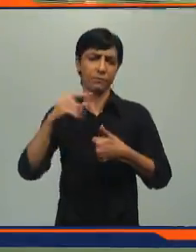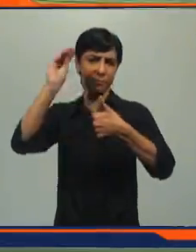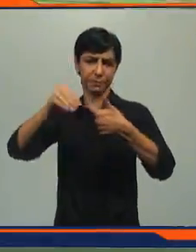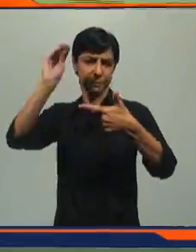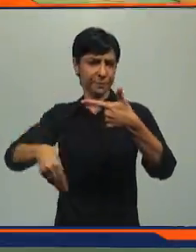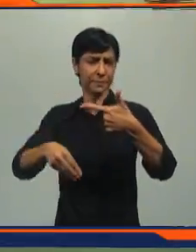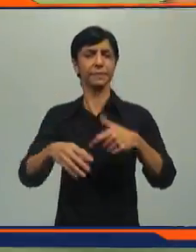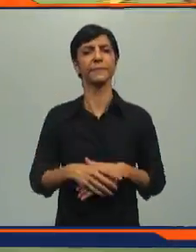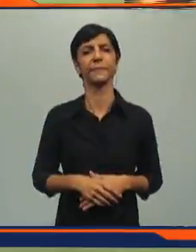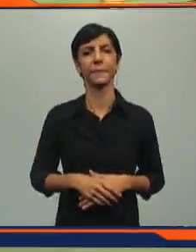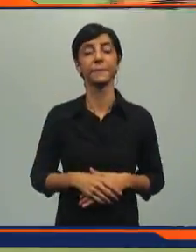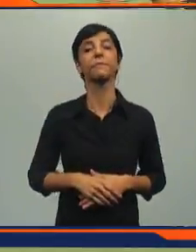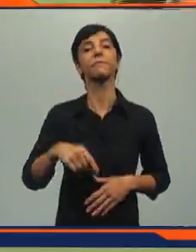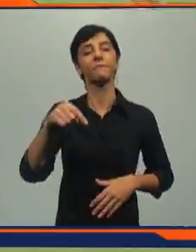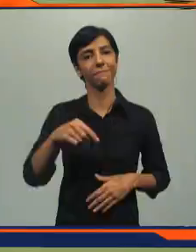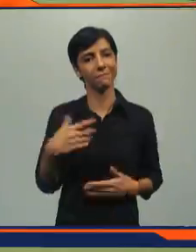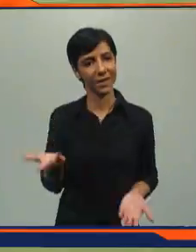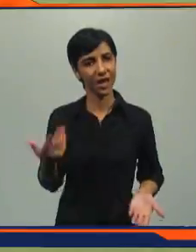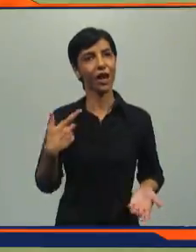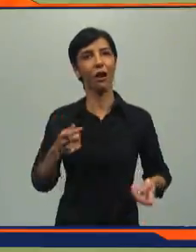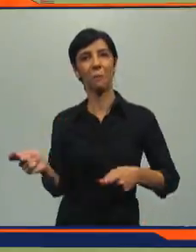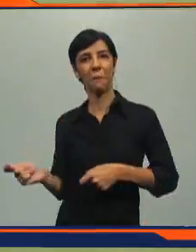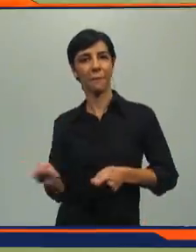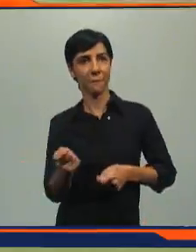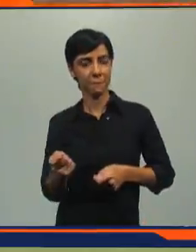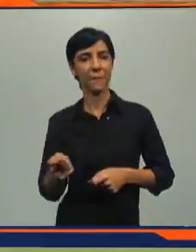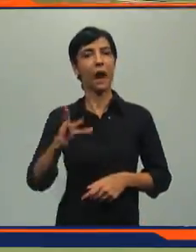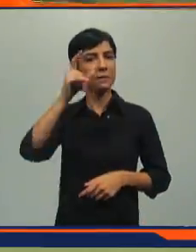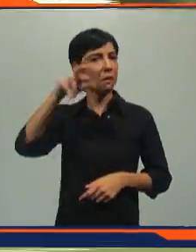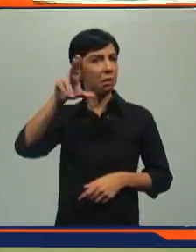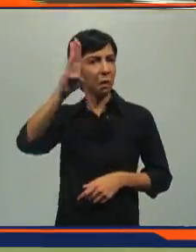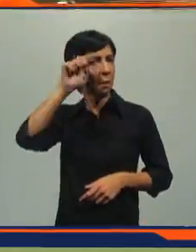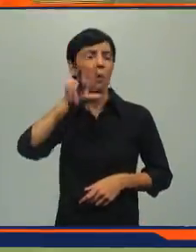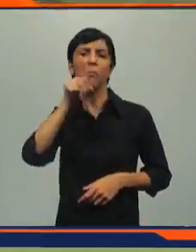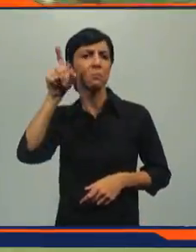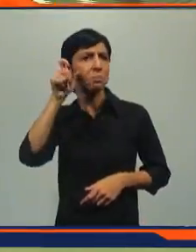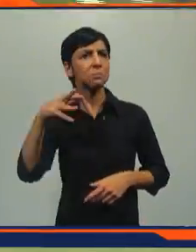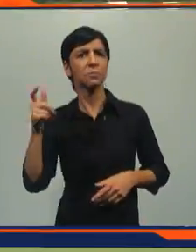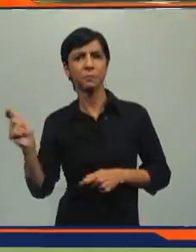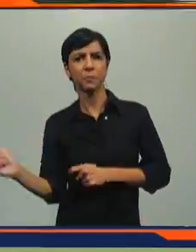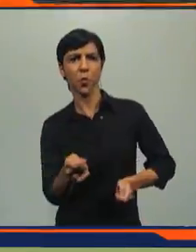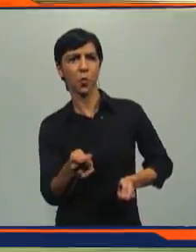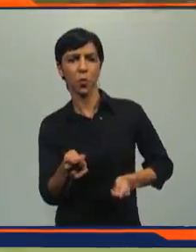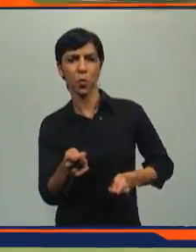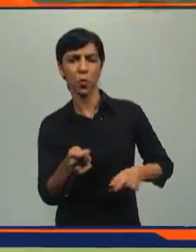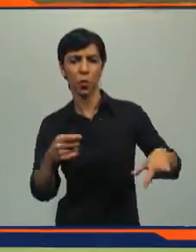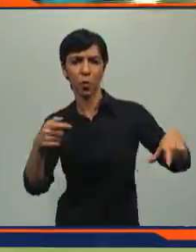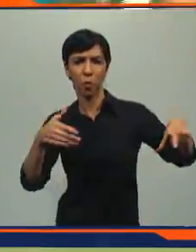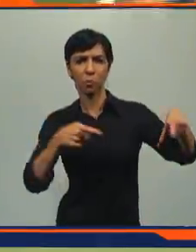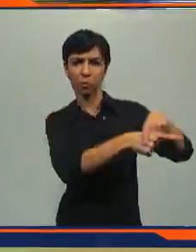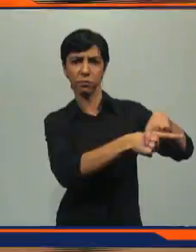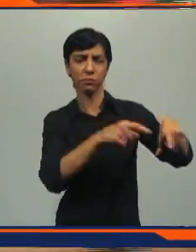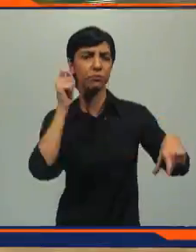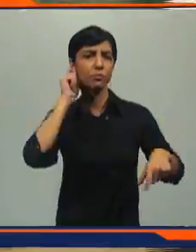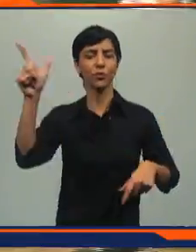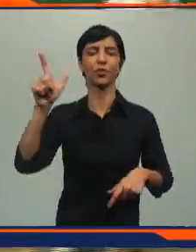ellas, pero con una gran asistencia para que Carla De Berti encare y allí marque el gol que le iba